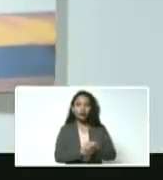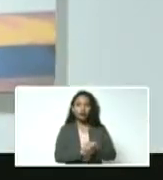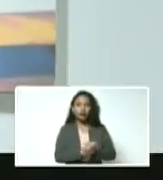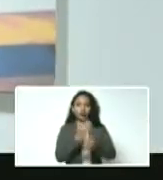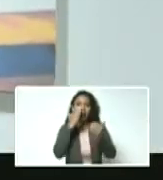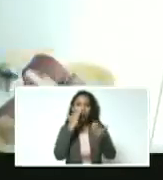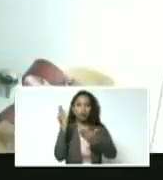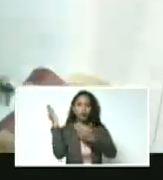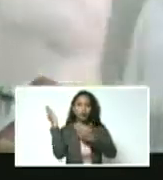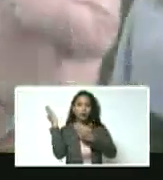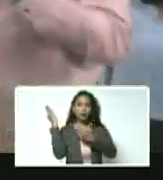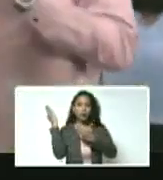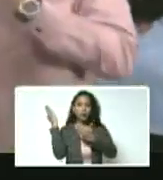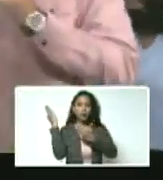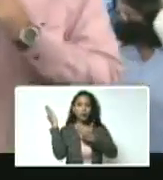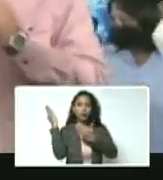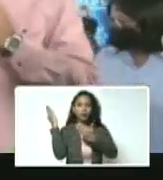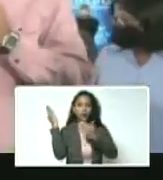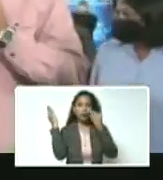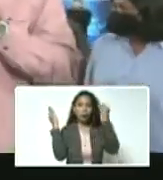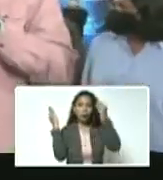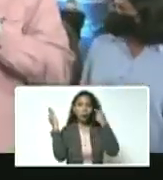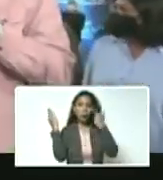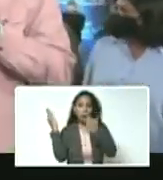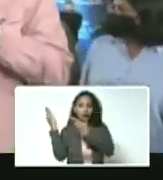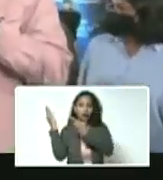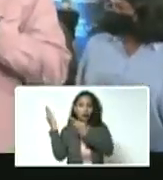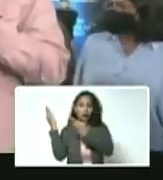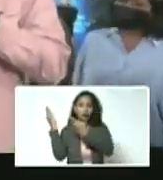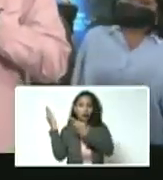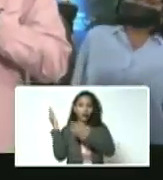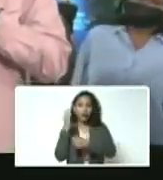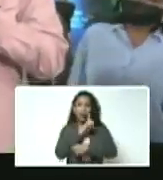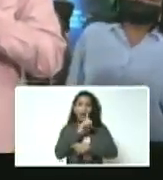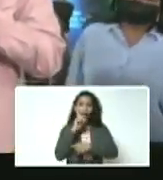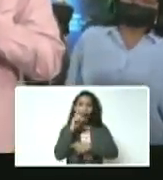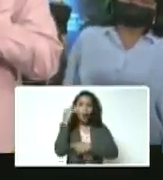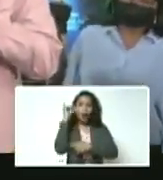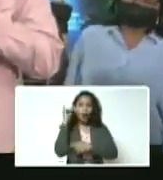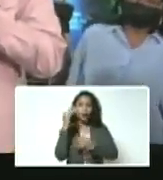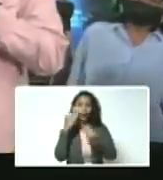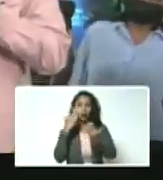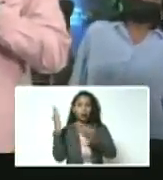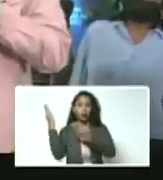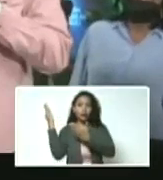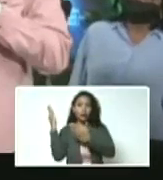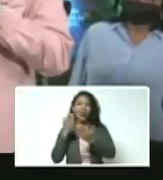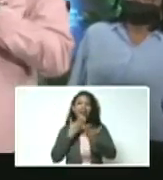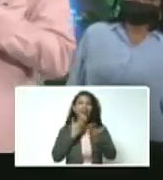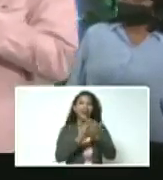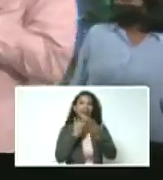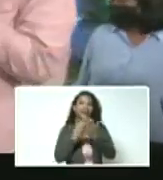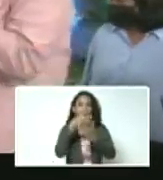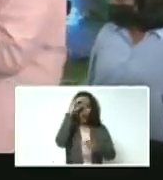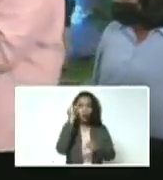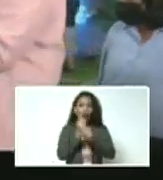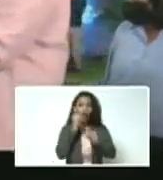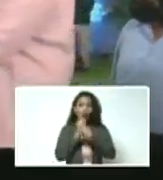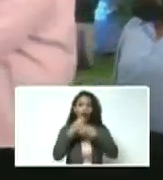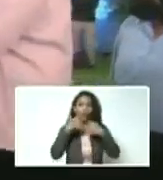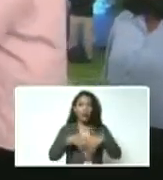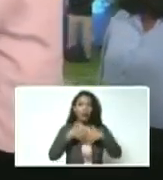está. ¿Qué tal? ¿Ah? El nombre de la Junta Directiva de Benecal. Salí regalado, pues. ¿Sí? Bueno, muchas gracias a los trabajadores,